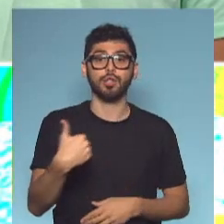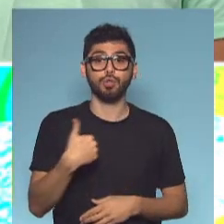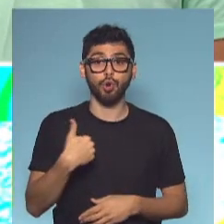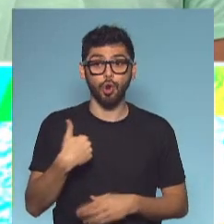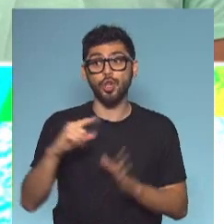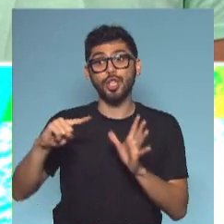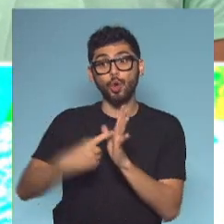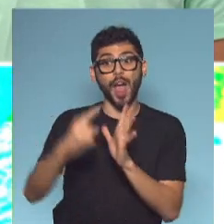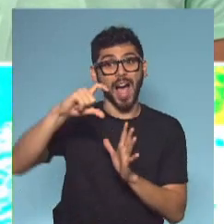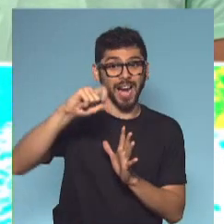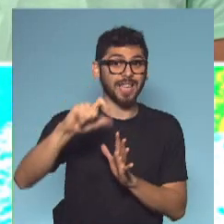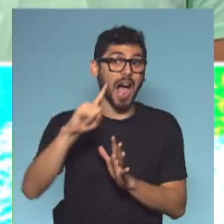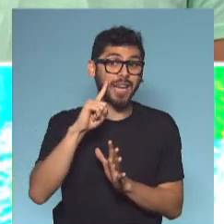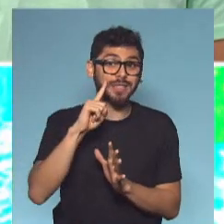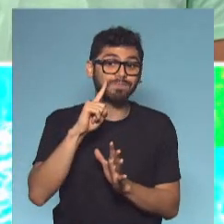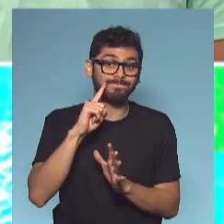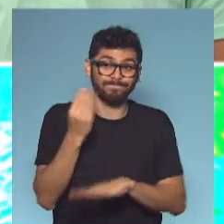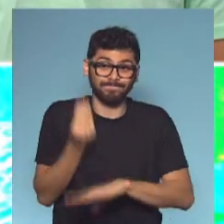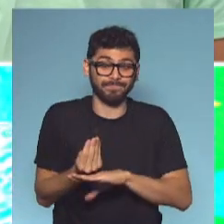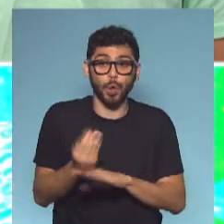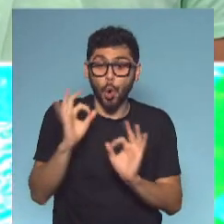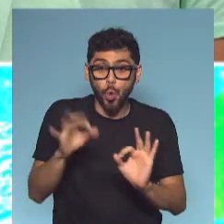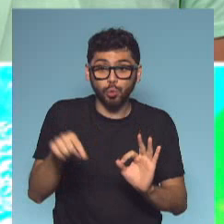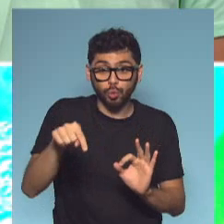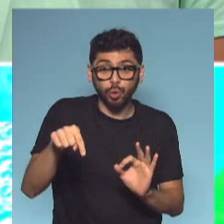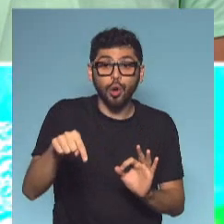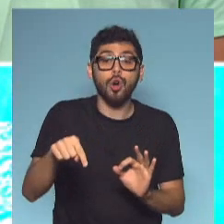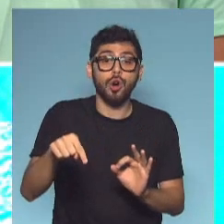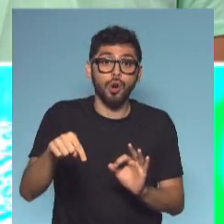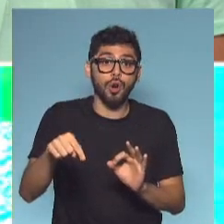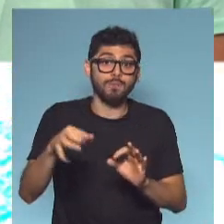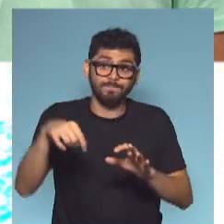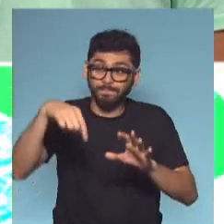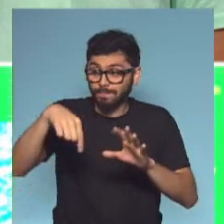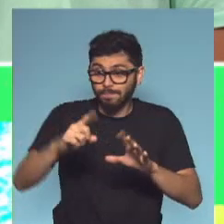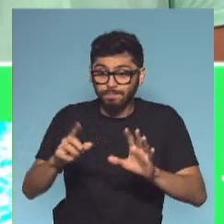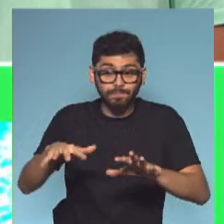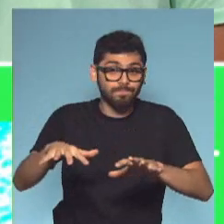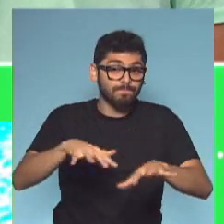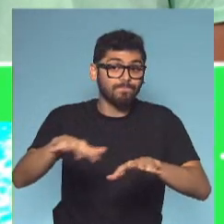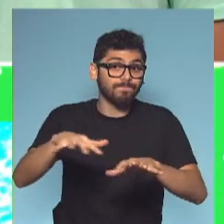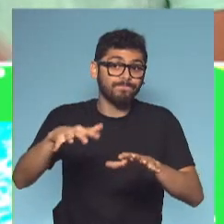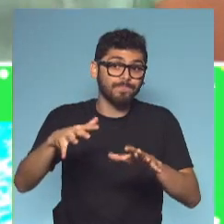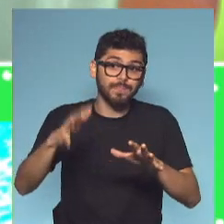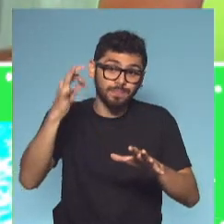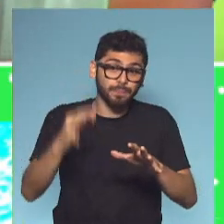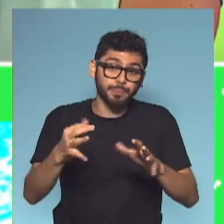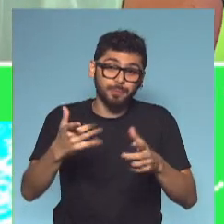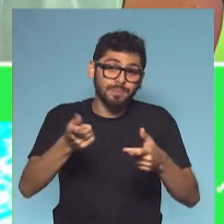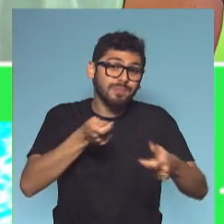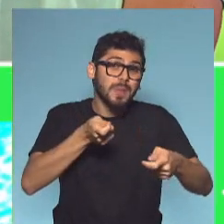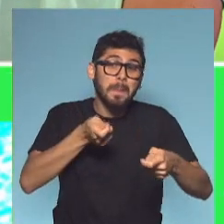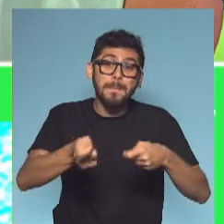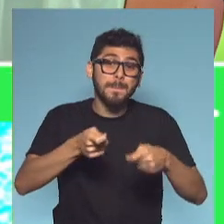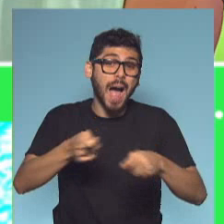de la ciudad de Cali, en donde se está, en realidad, en estos momentos estamos presenciando una masacre